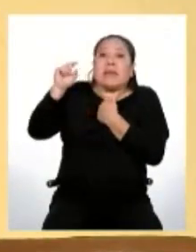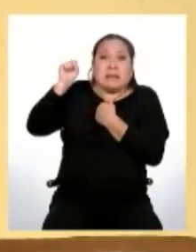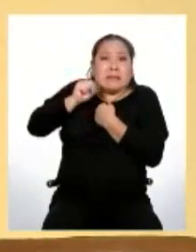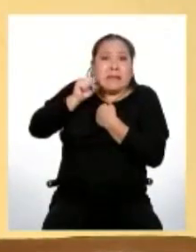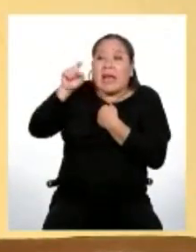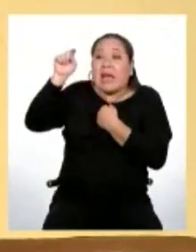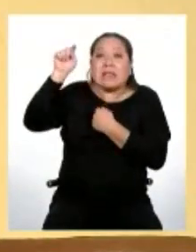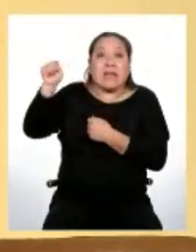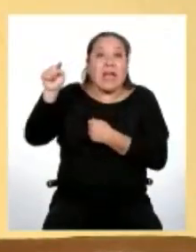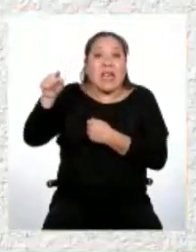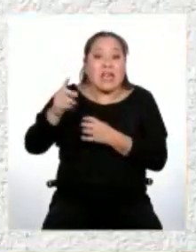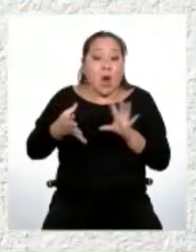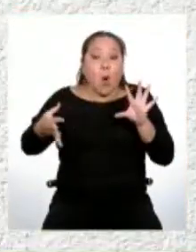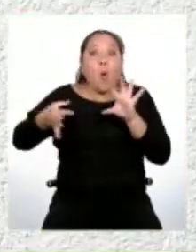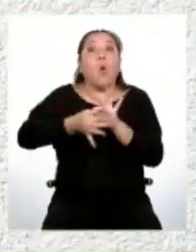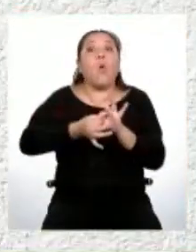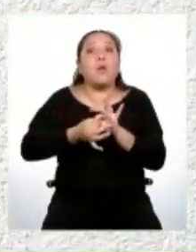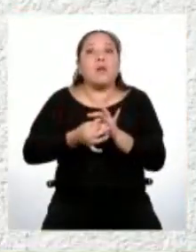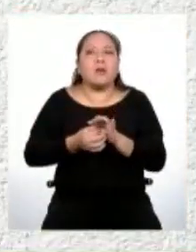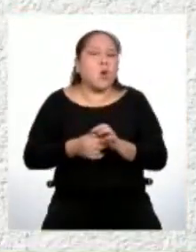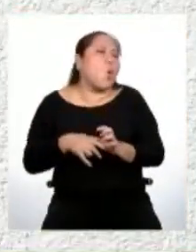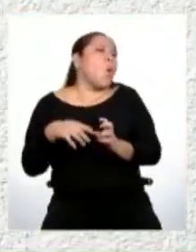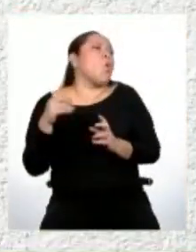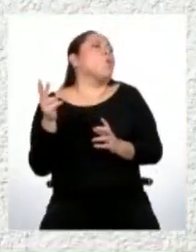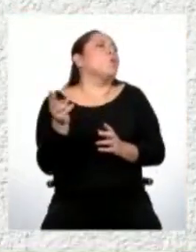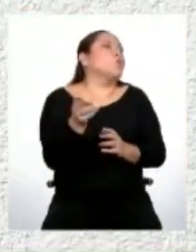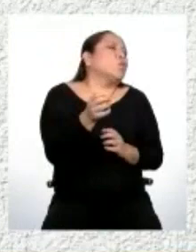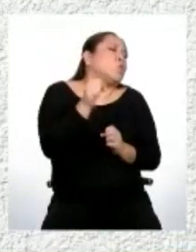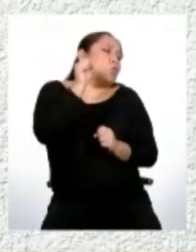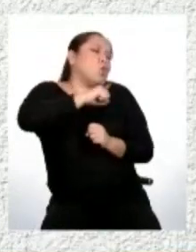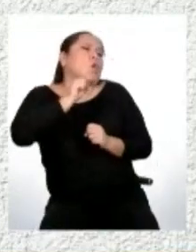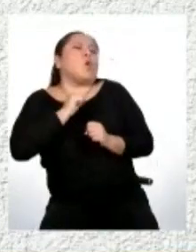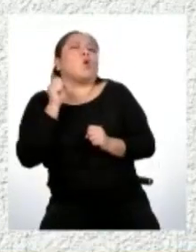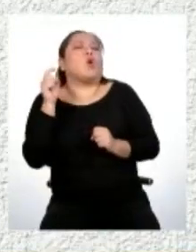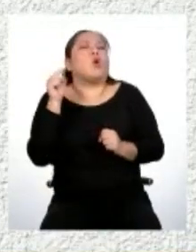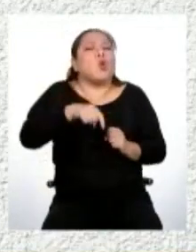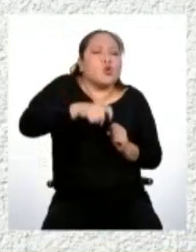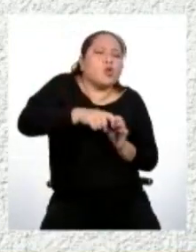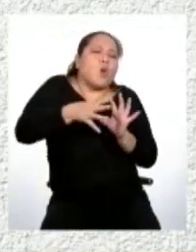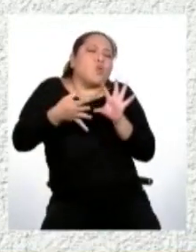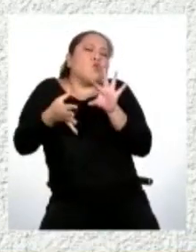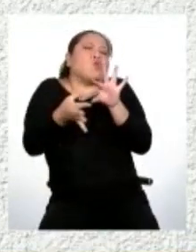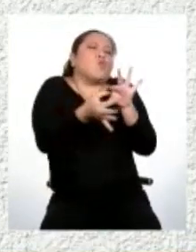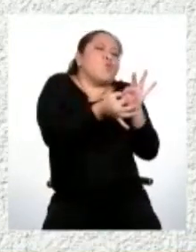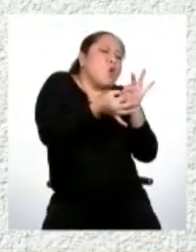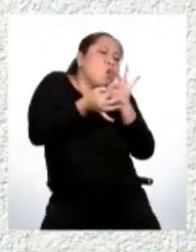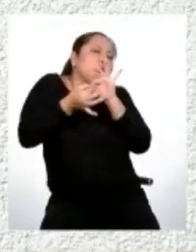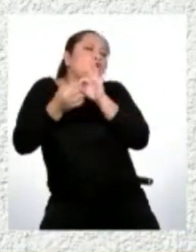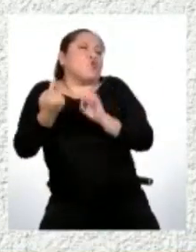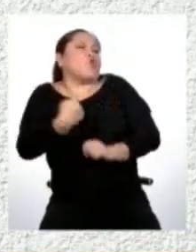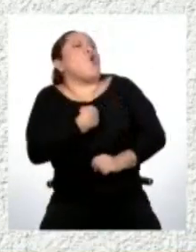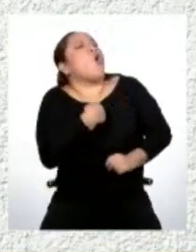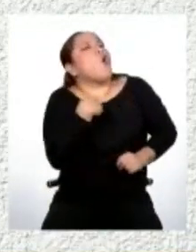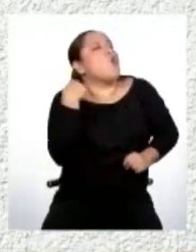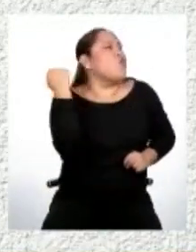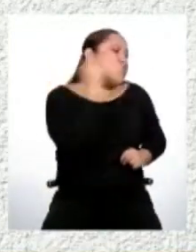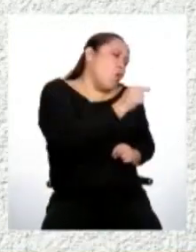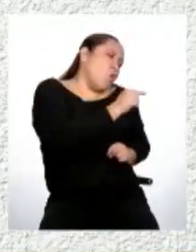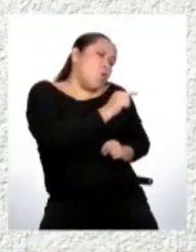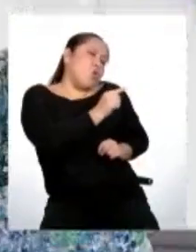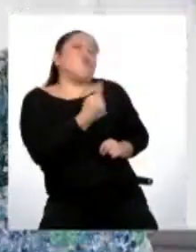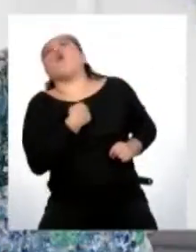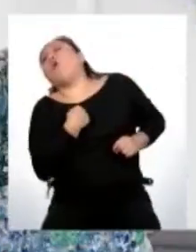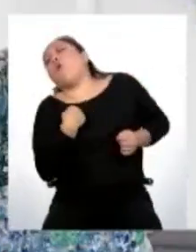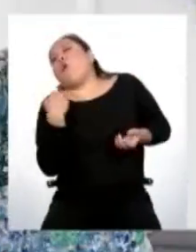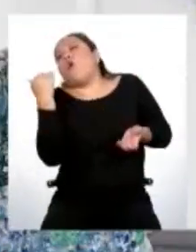tu fuerza a la de hidrógeno. Sí, tenemos que unir fuerzas. Yo, tú y yo de